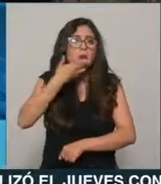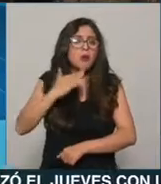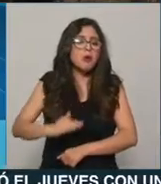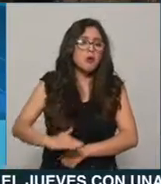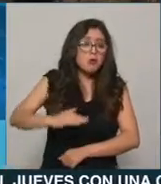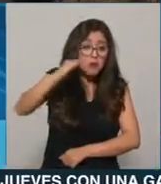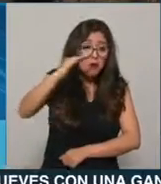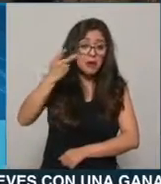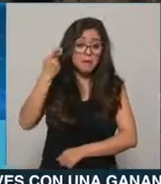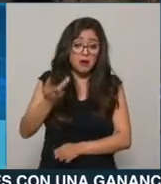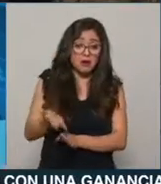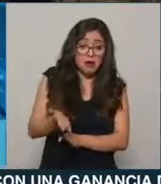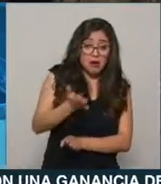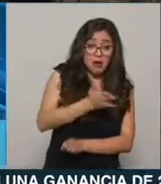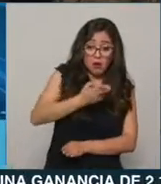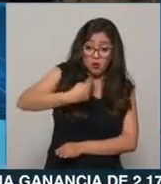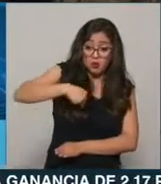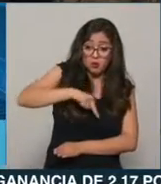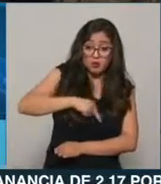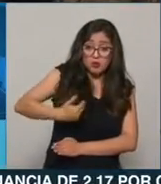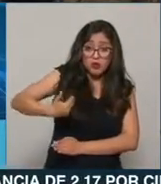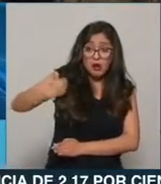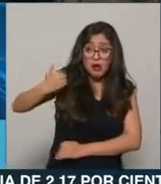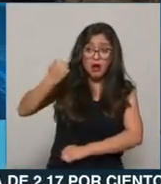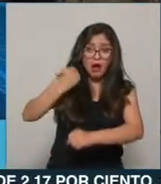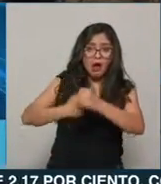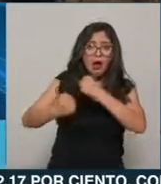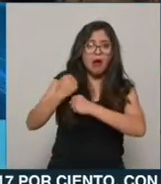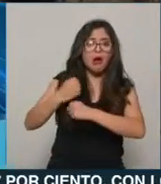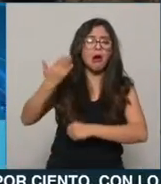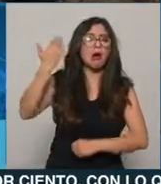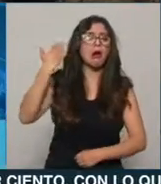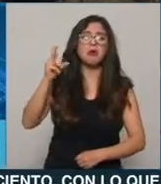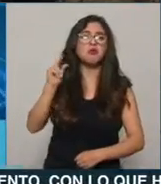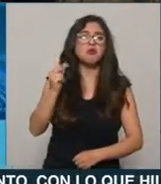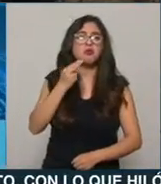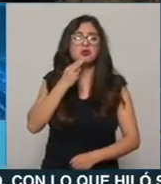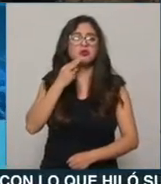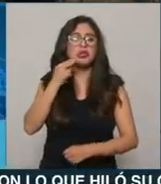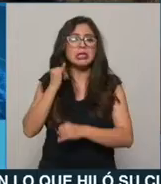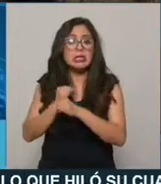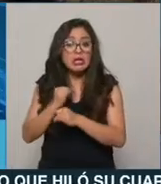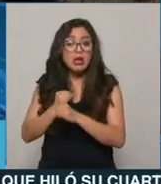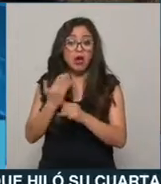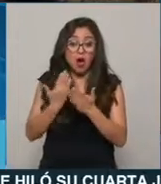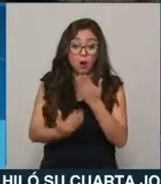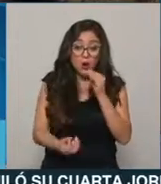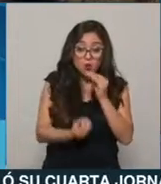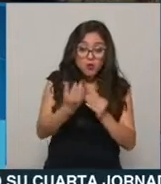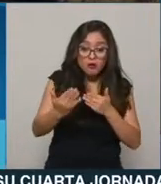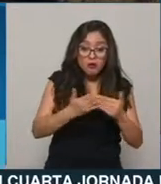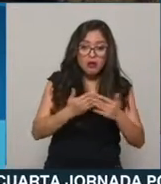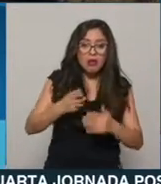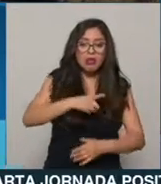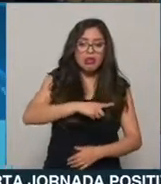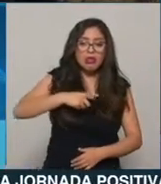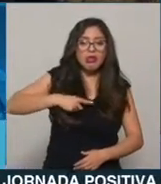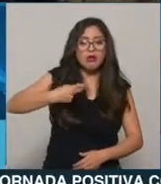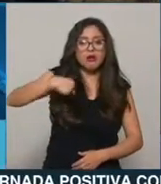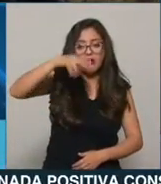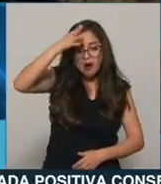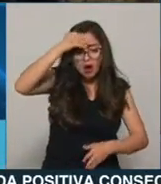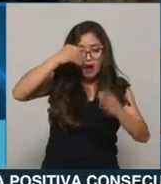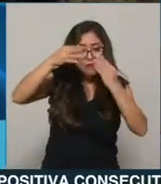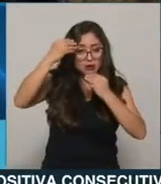años, esto no es algo que naciera con nosotros y requeríamos prepararnos. Y esto es súper importante porque es como, yo suelo explicar a los padres y a de familia, a los